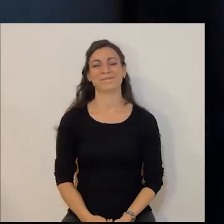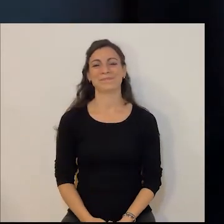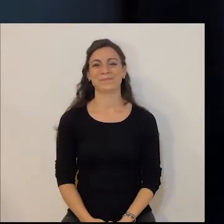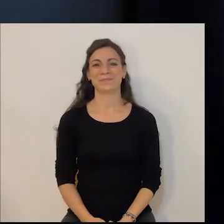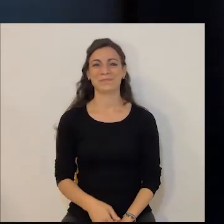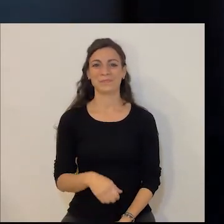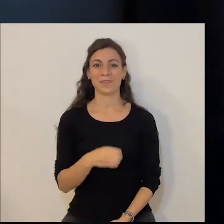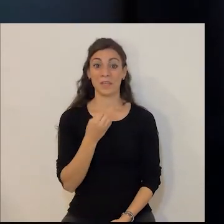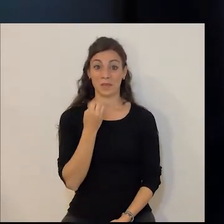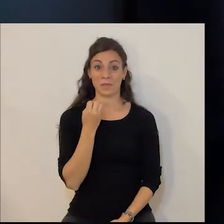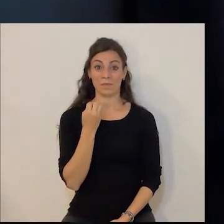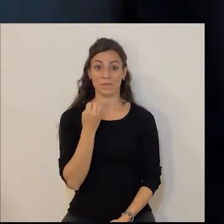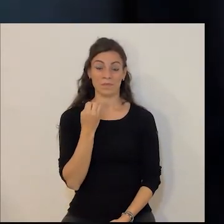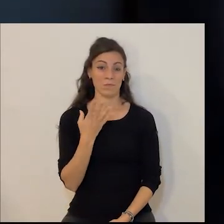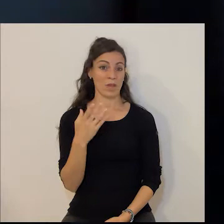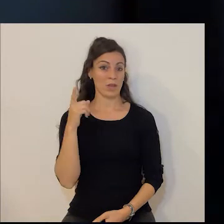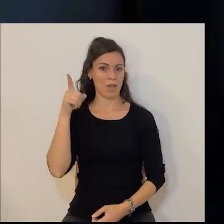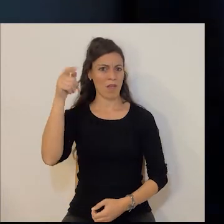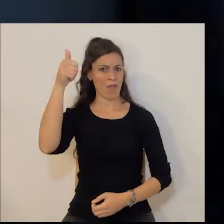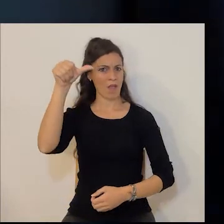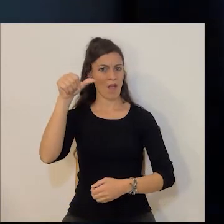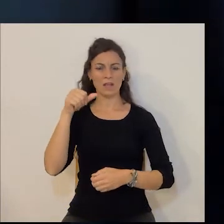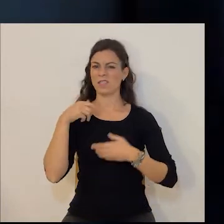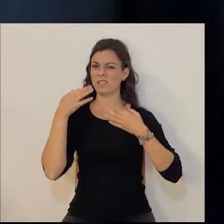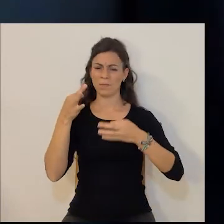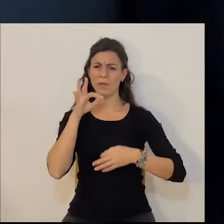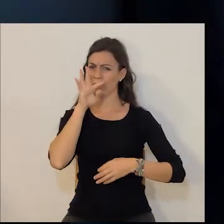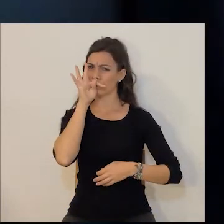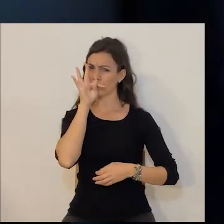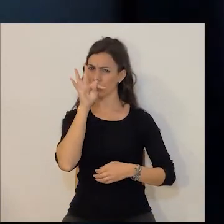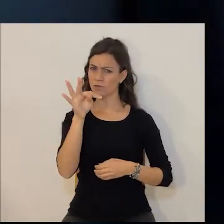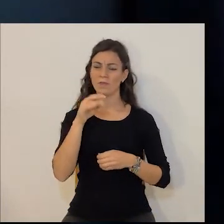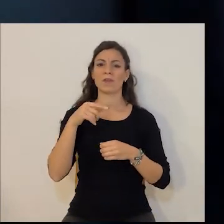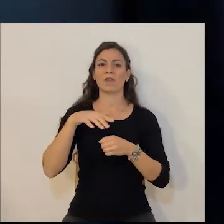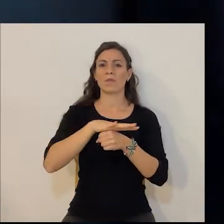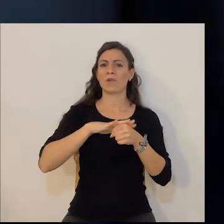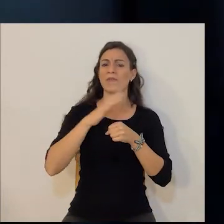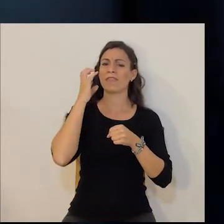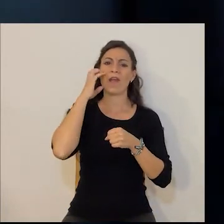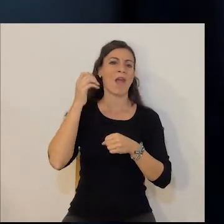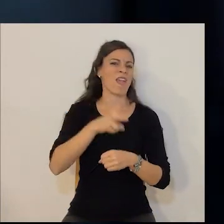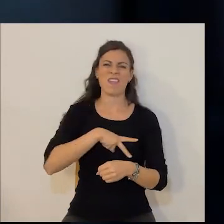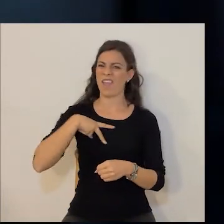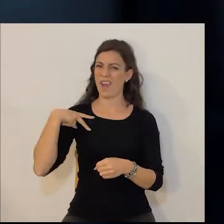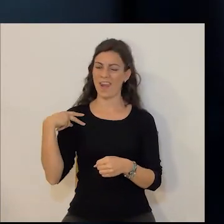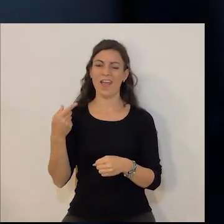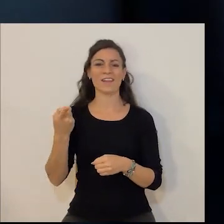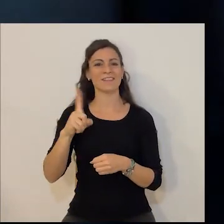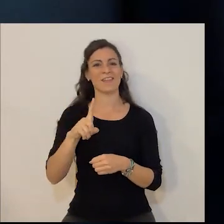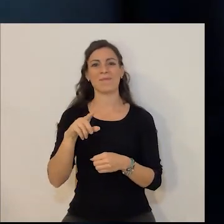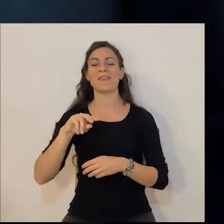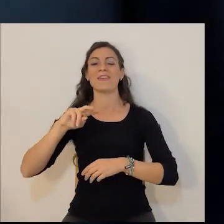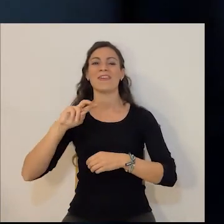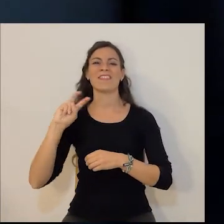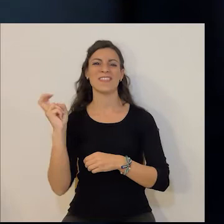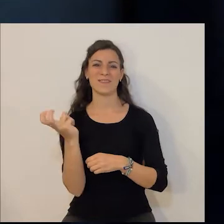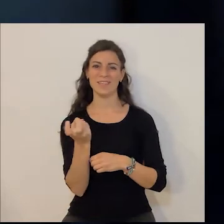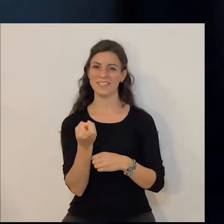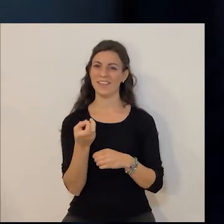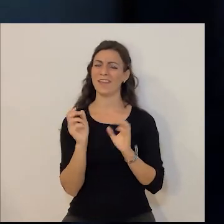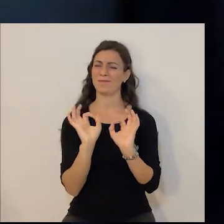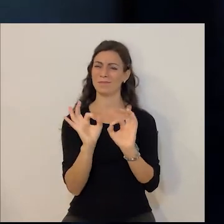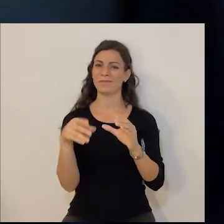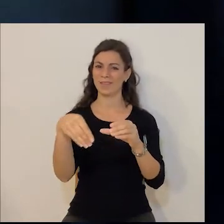Bueno, pues esto es un ejemplo de compromiso con la provincia de Jaén en general y con la diversidad y la inclusión en